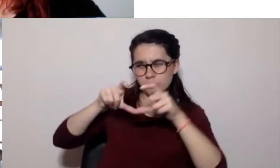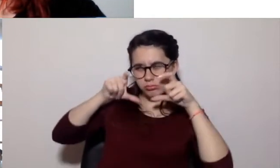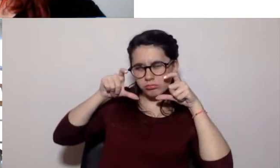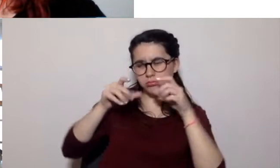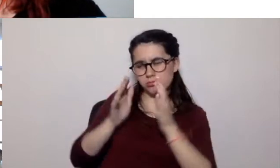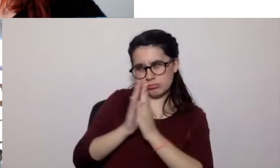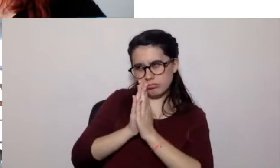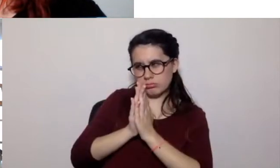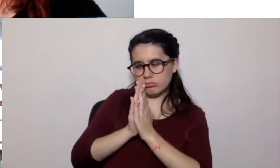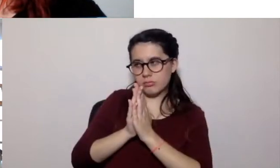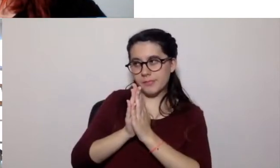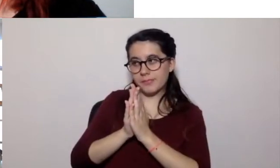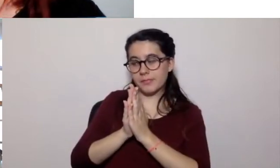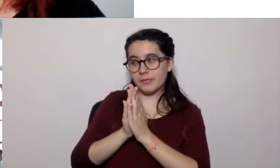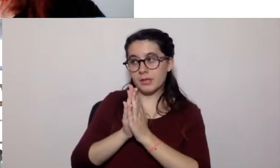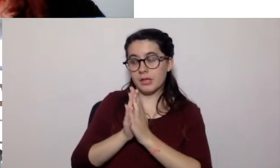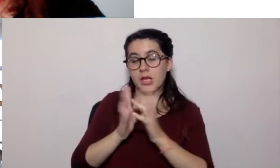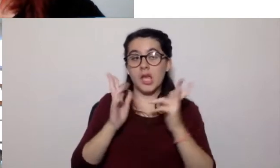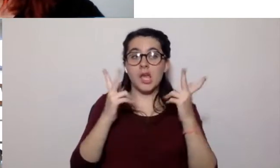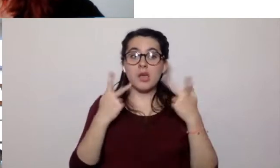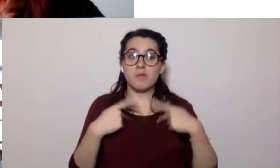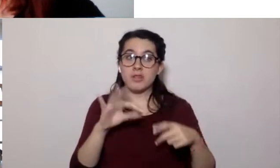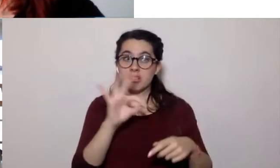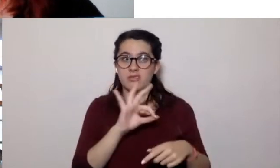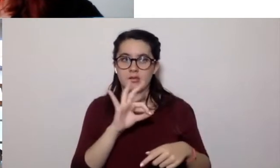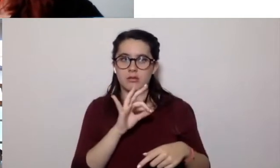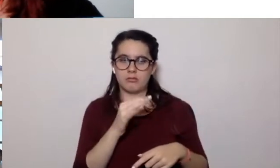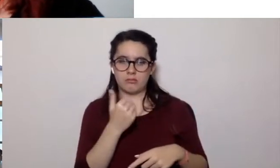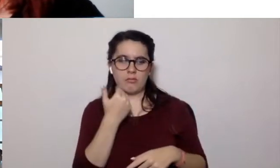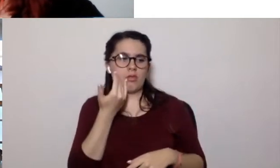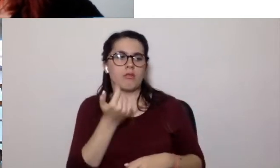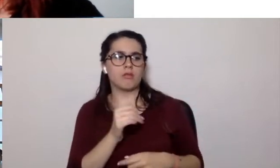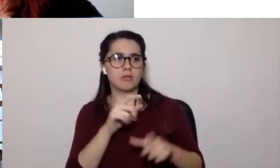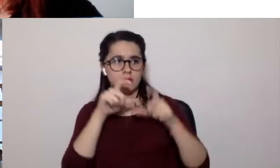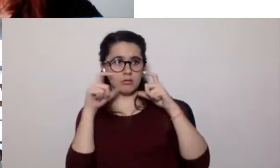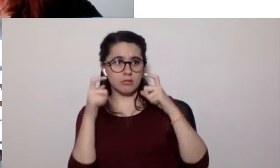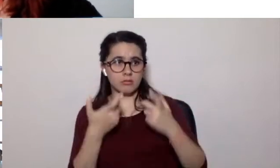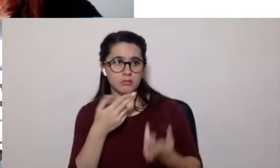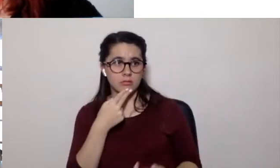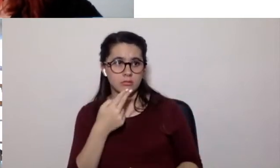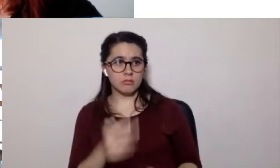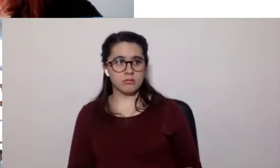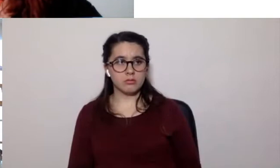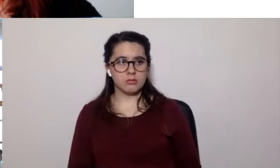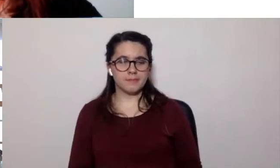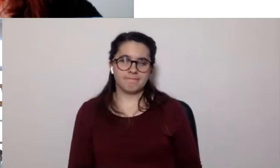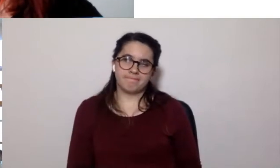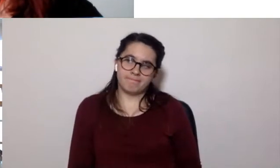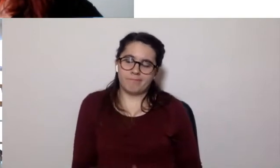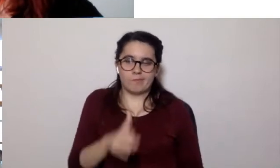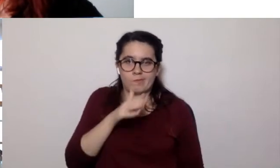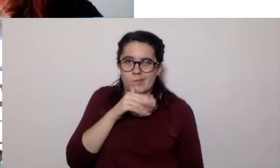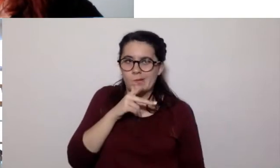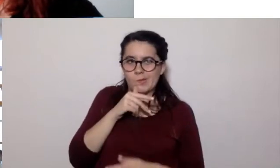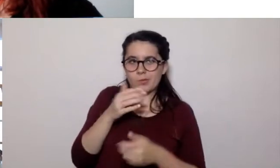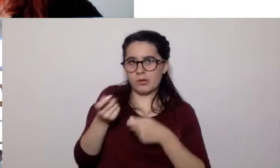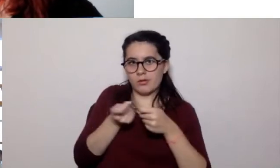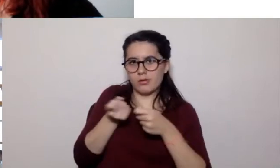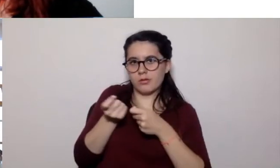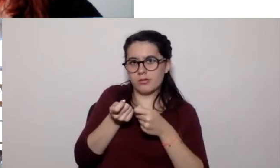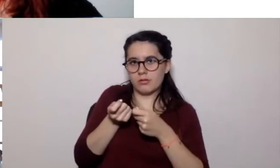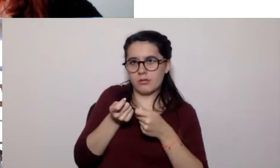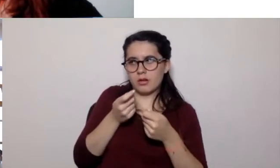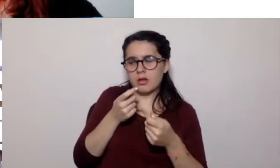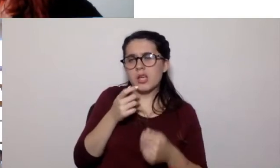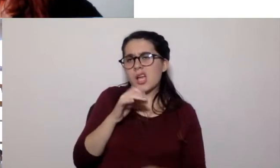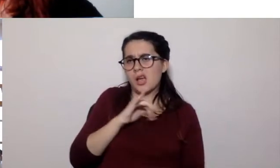esa persona no se lo quiera poner? Sí. Sí, eso no lo puedo cambiar. Pero está dentro de mi control